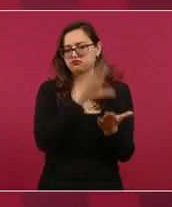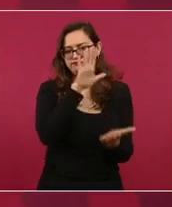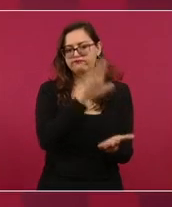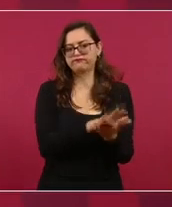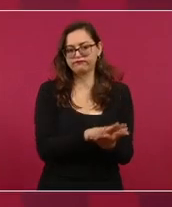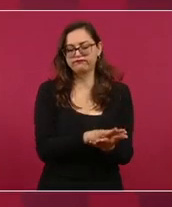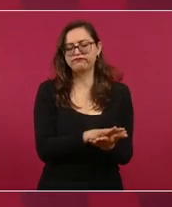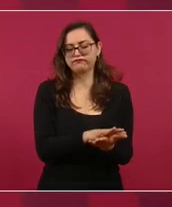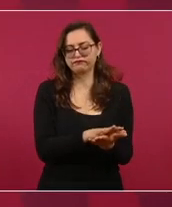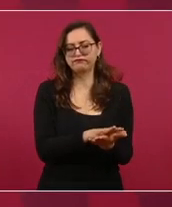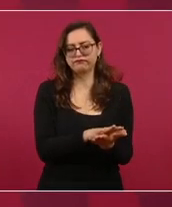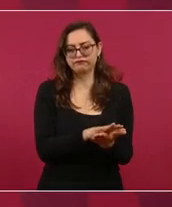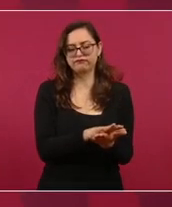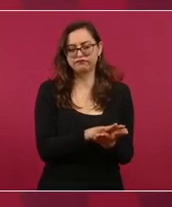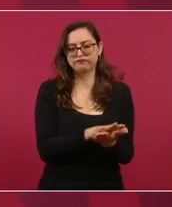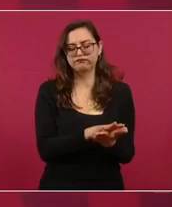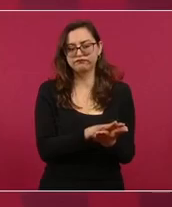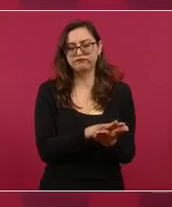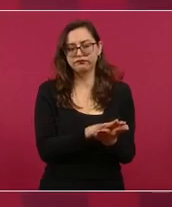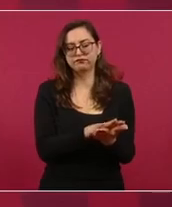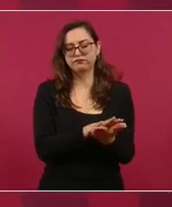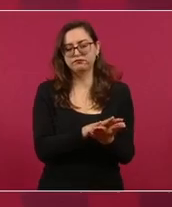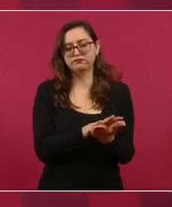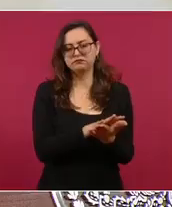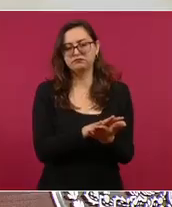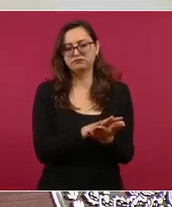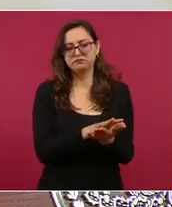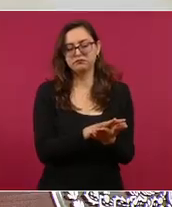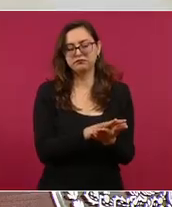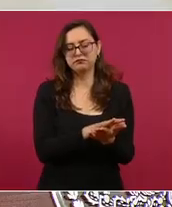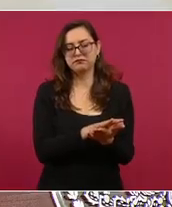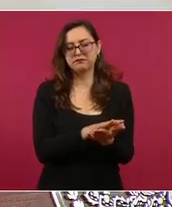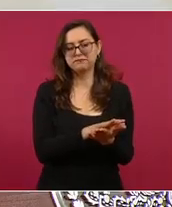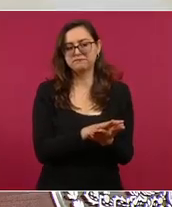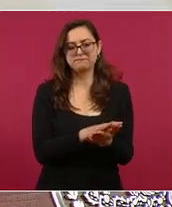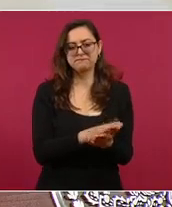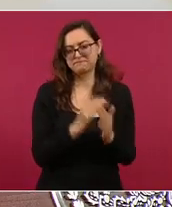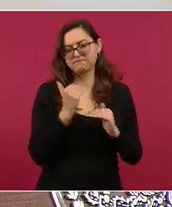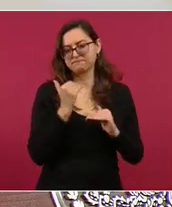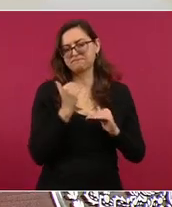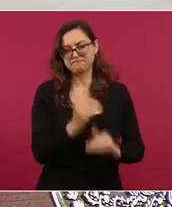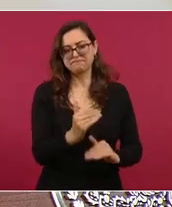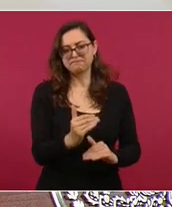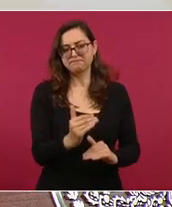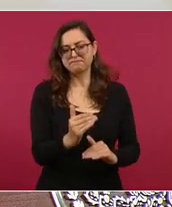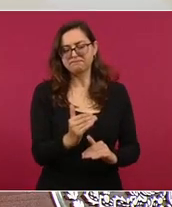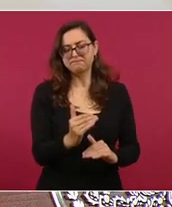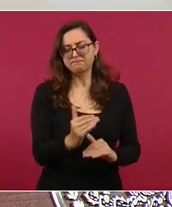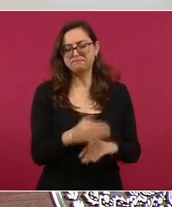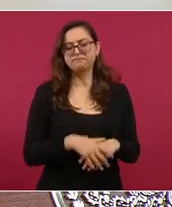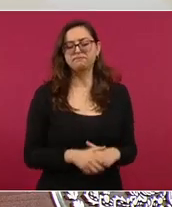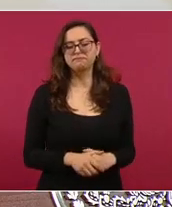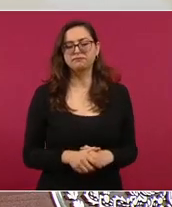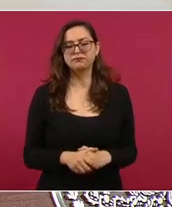futbolistas profesionales extranjeros, un límite. ¿Sí?